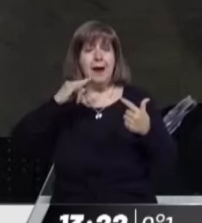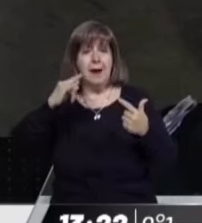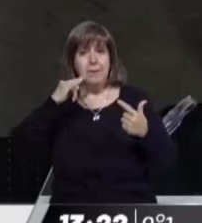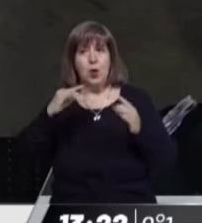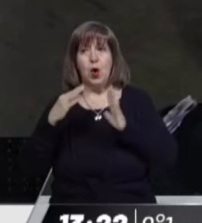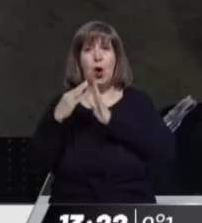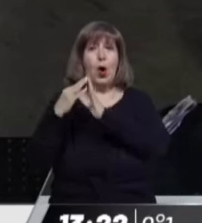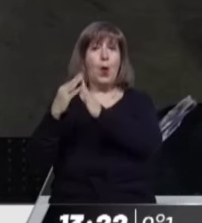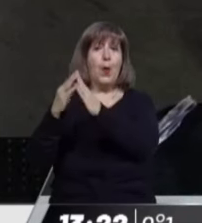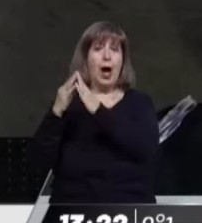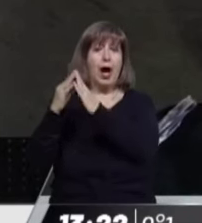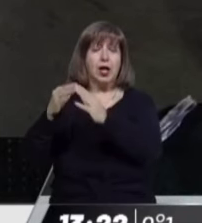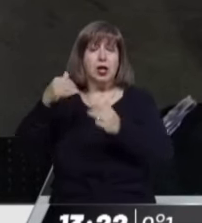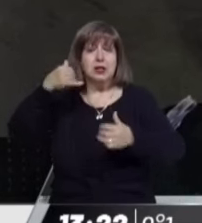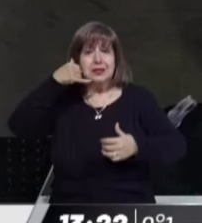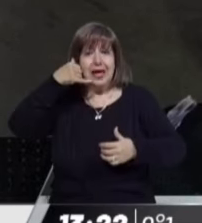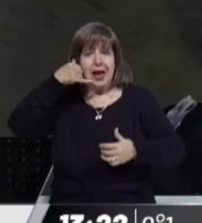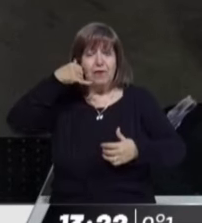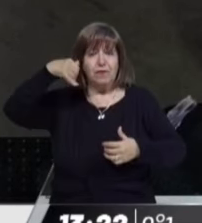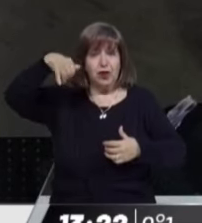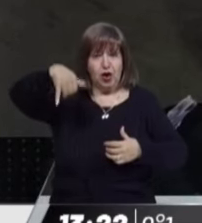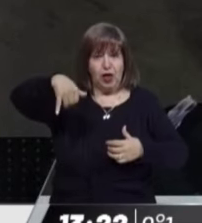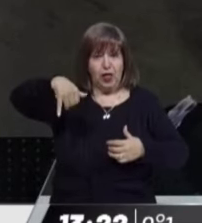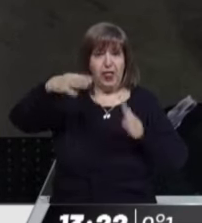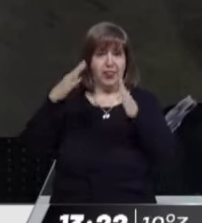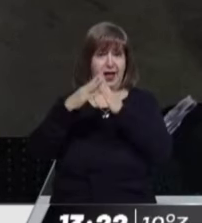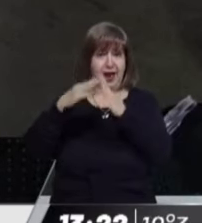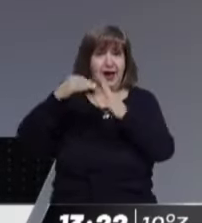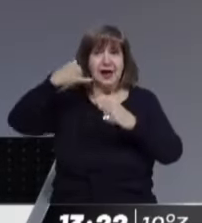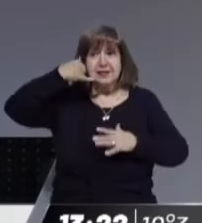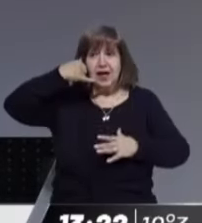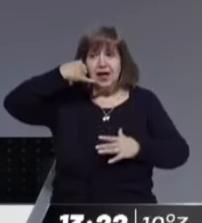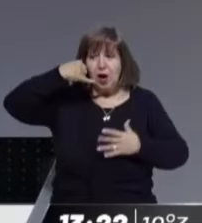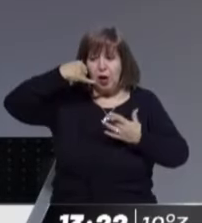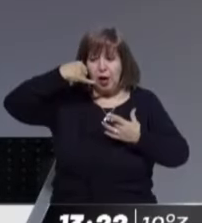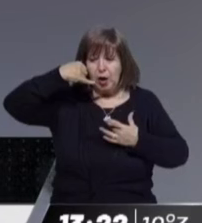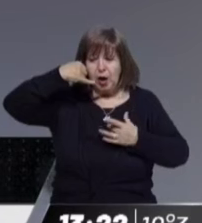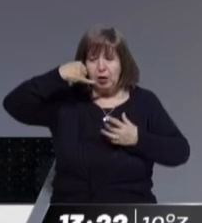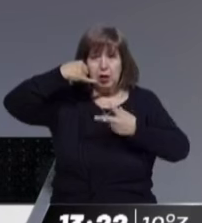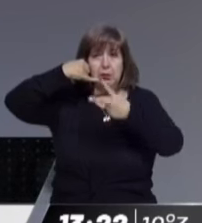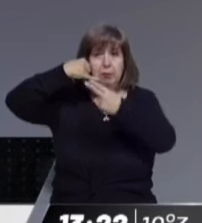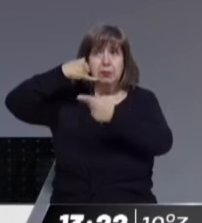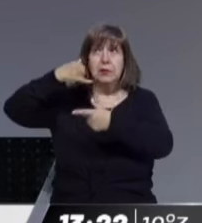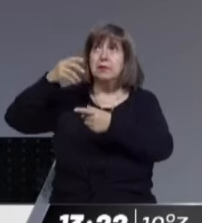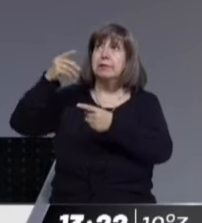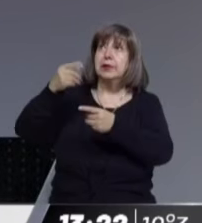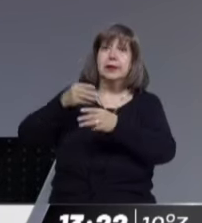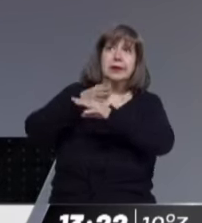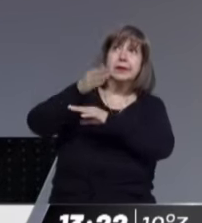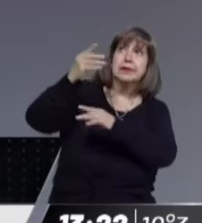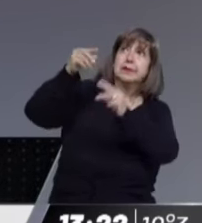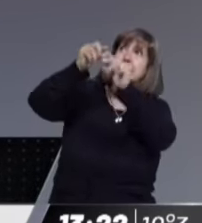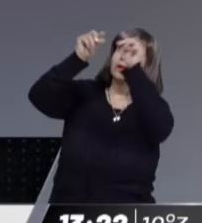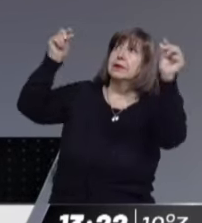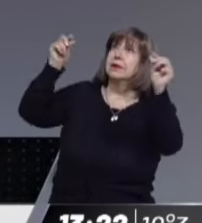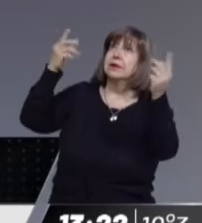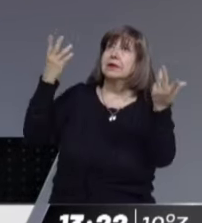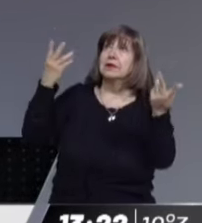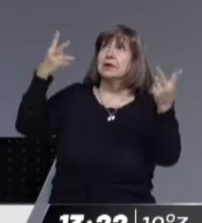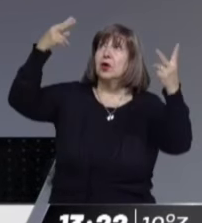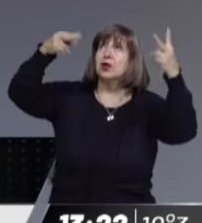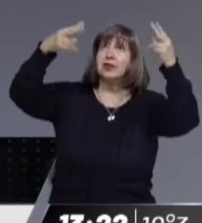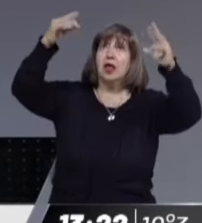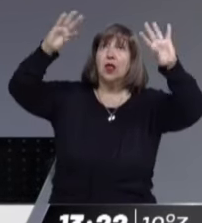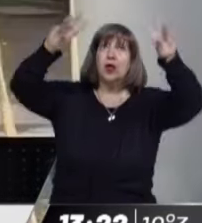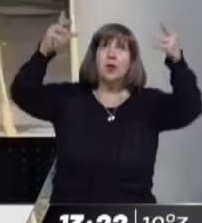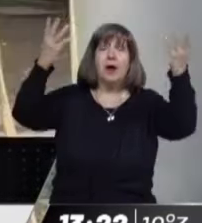barrios enteros que se han quedado sin el servicio de telefonía producto del robo del cable está bien que ahora con la era del móvil del celular